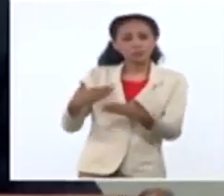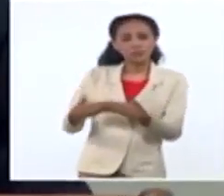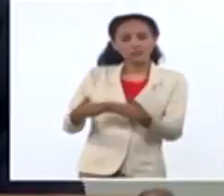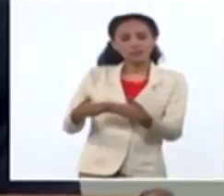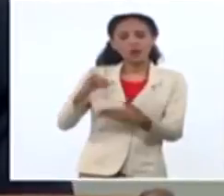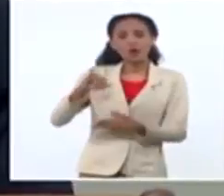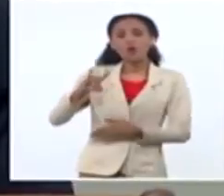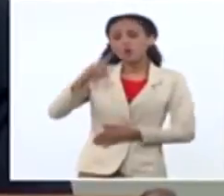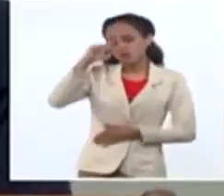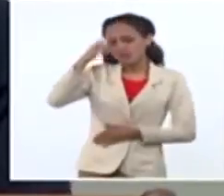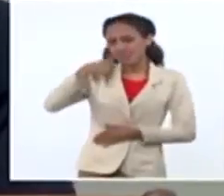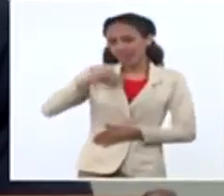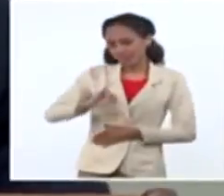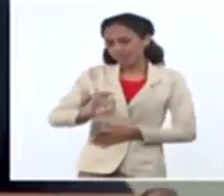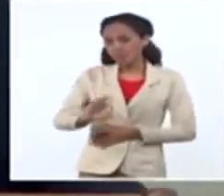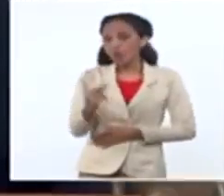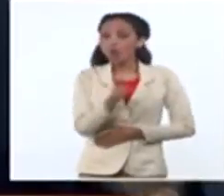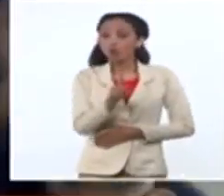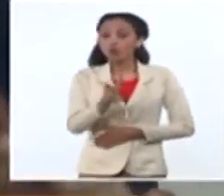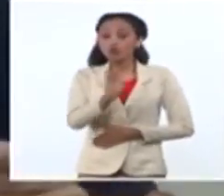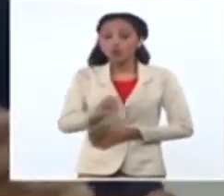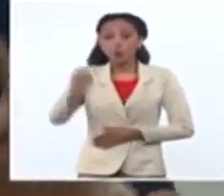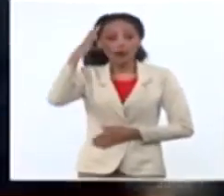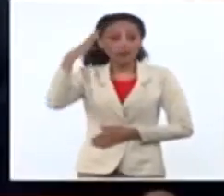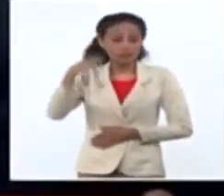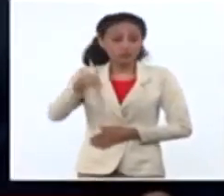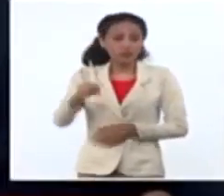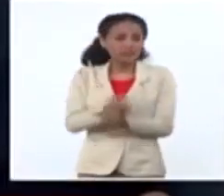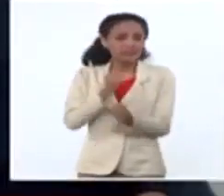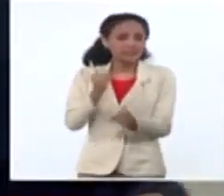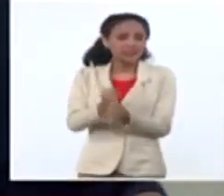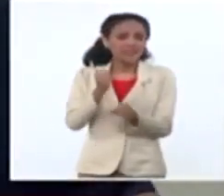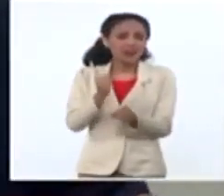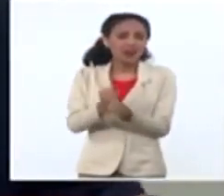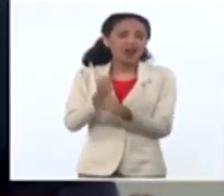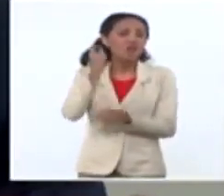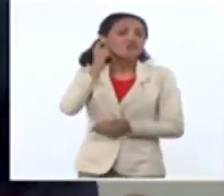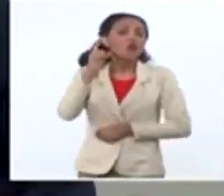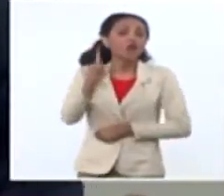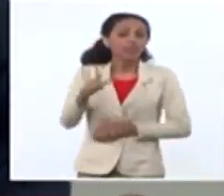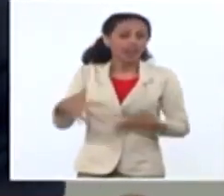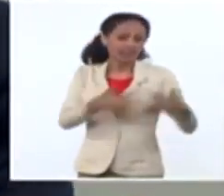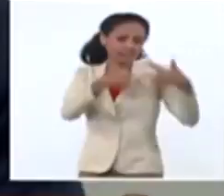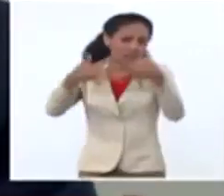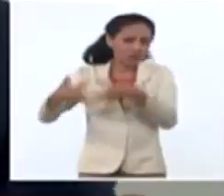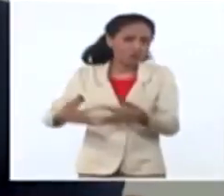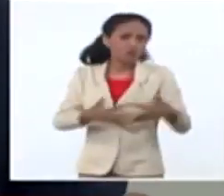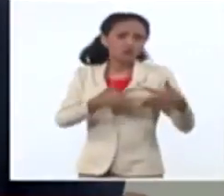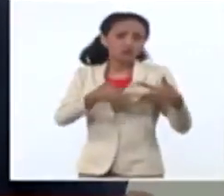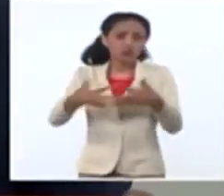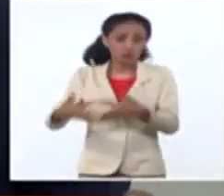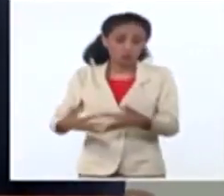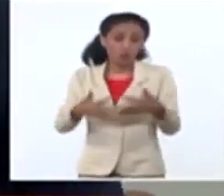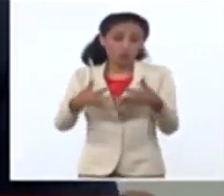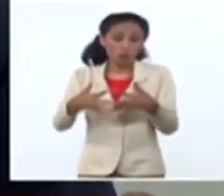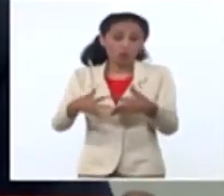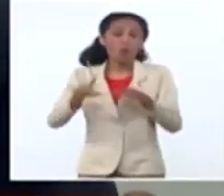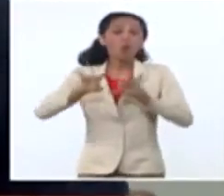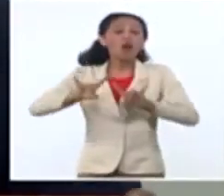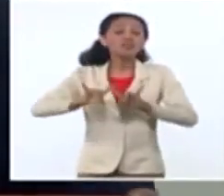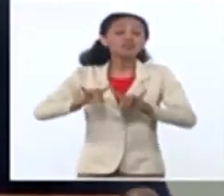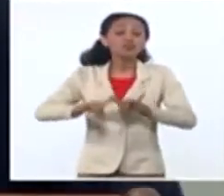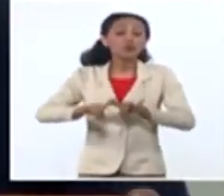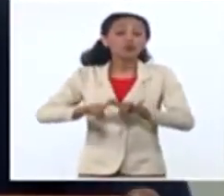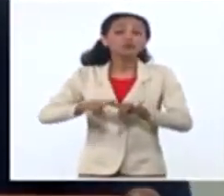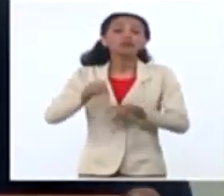12 organizaciones que operan en la Florida, en Washington y en Madrid, en el negocio lucrativo